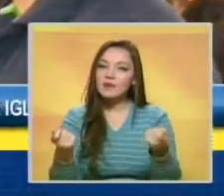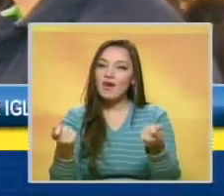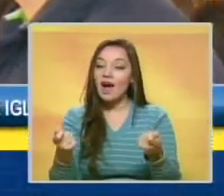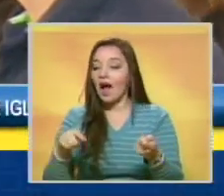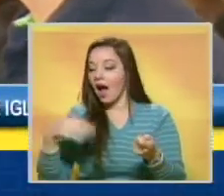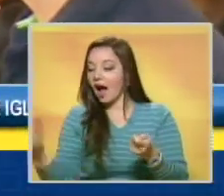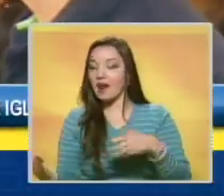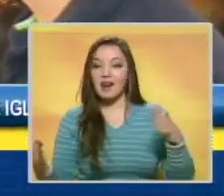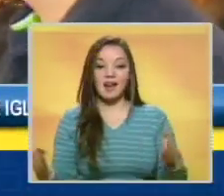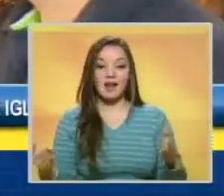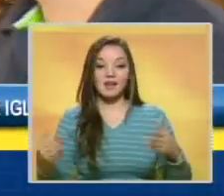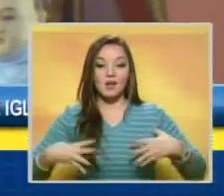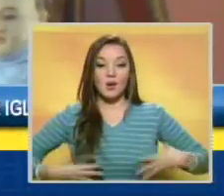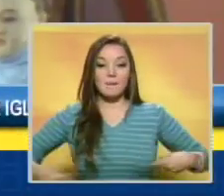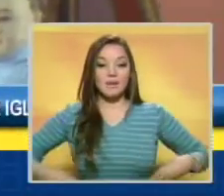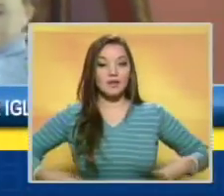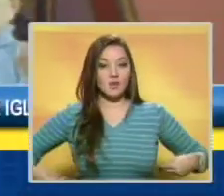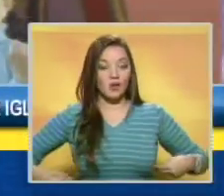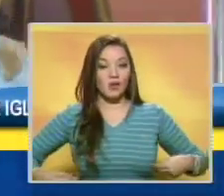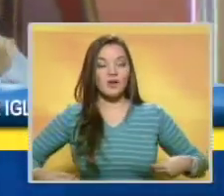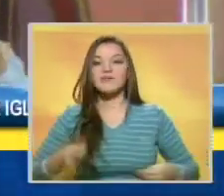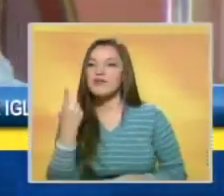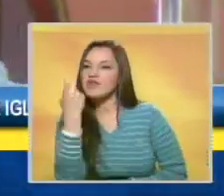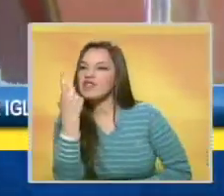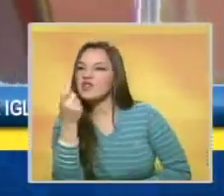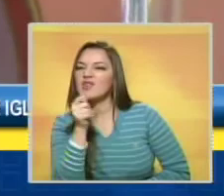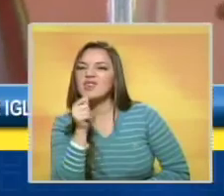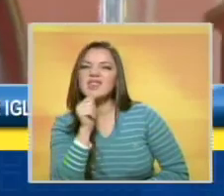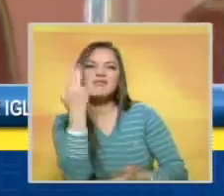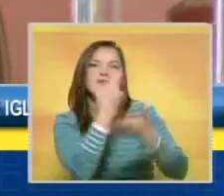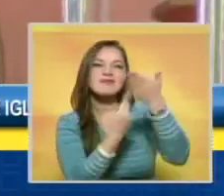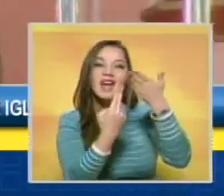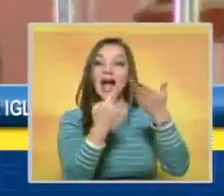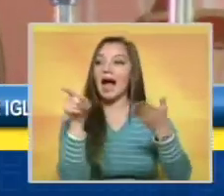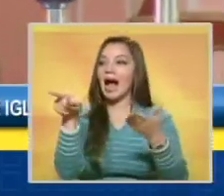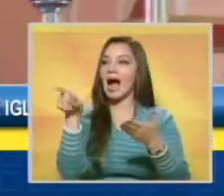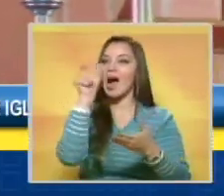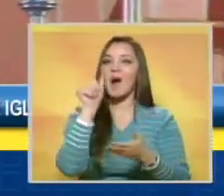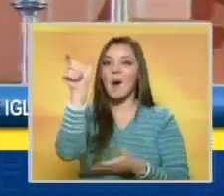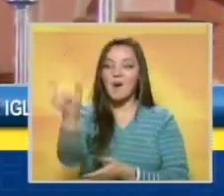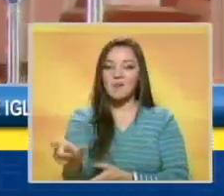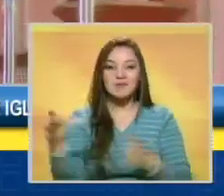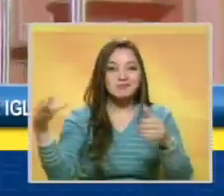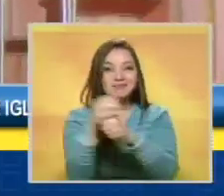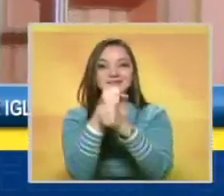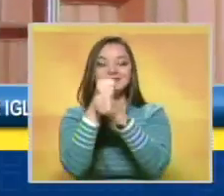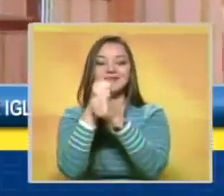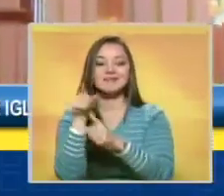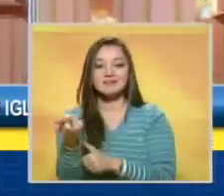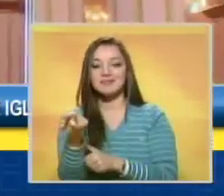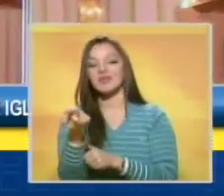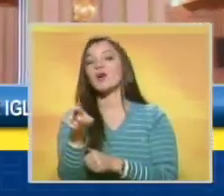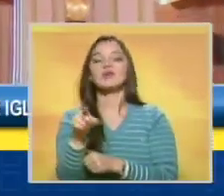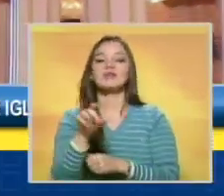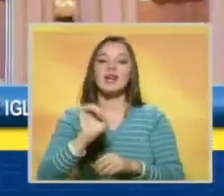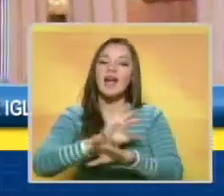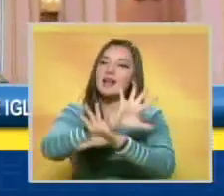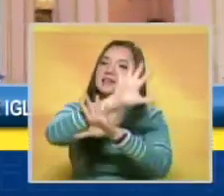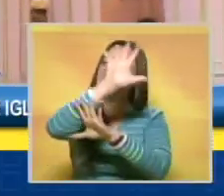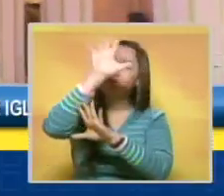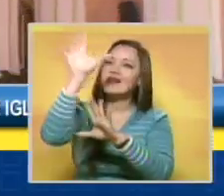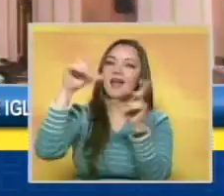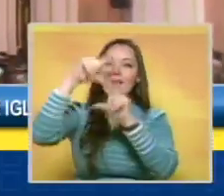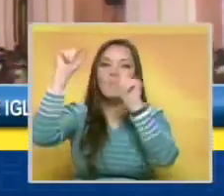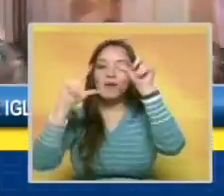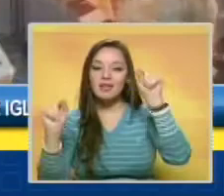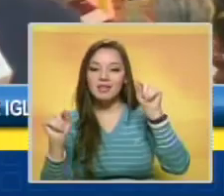la providencia los unió. Pero no sería blanco como Luis lo pensó, sino cielo y estrellas como la Virgen en sueños se